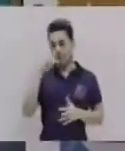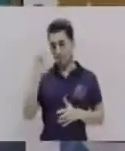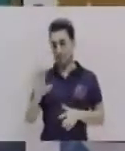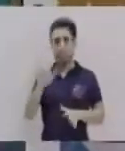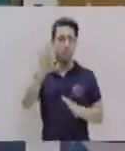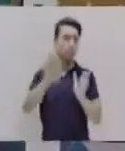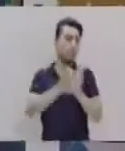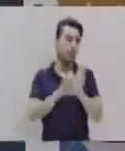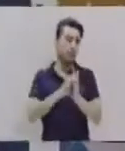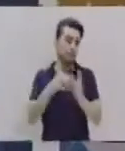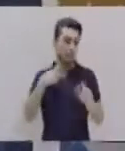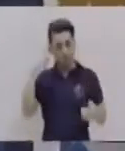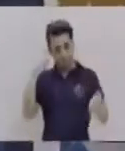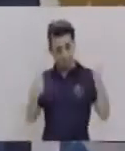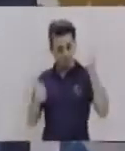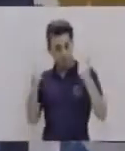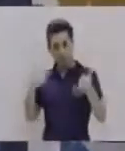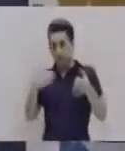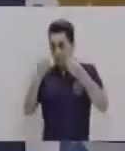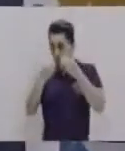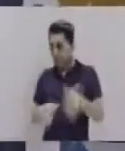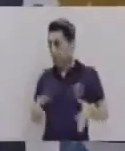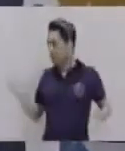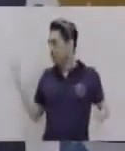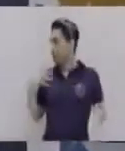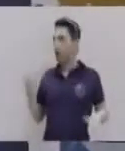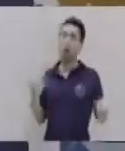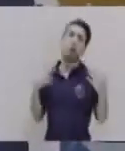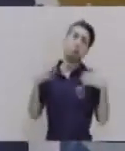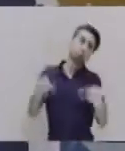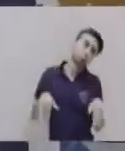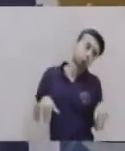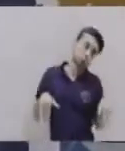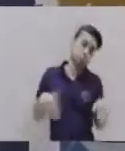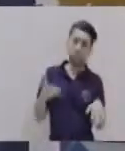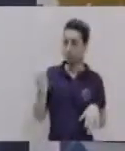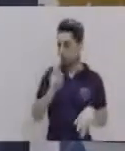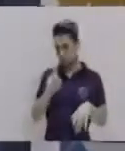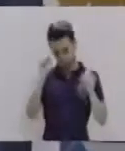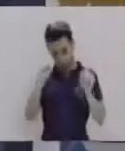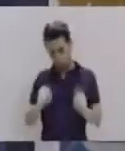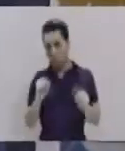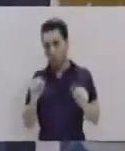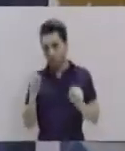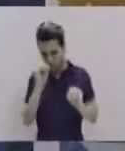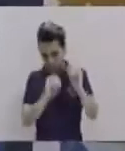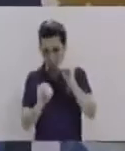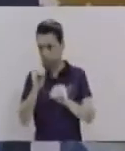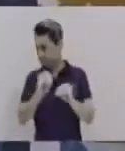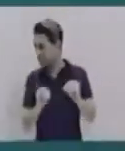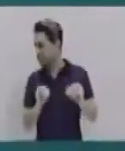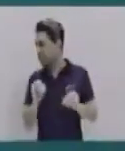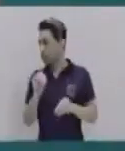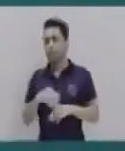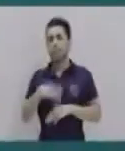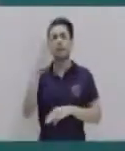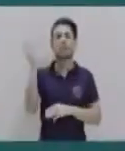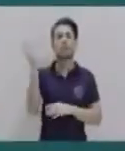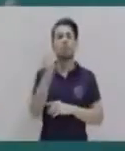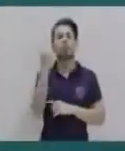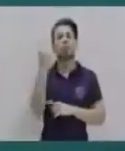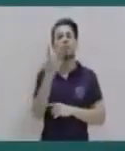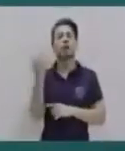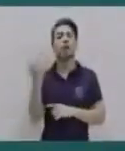pérdida así, o sea, no deberíamos de desanimarnos porque eso se puede arreglar, ¿verdad? Claro, creo que lo más importante es que